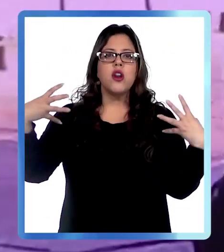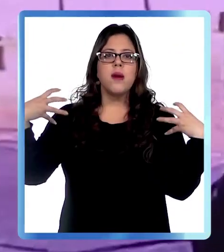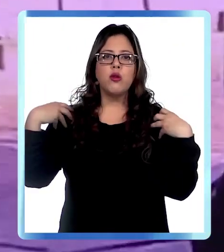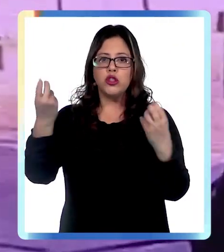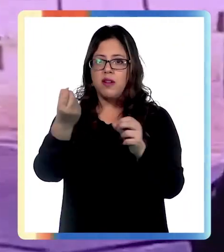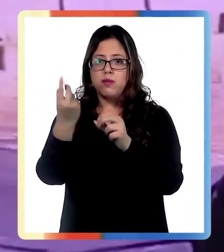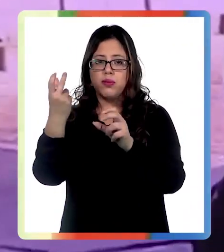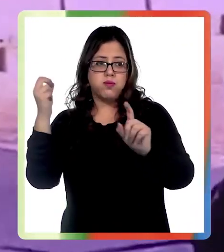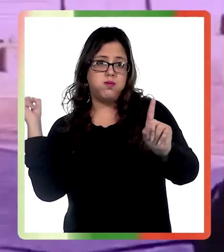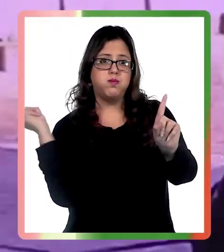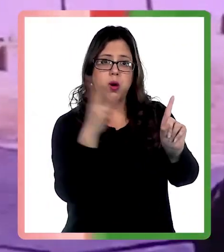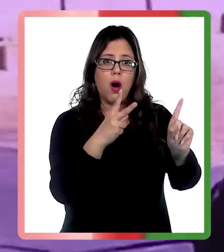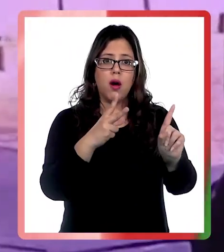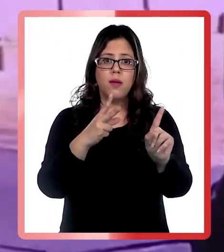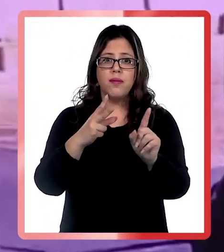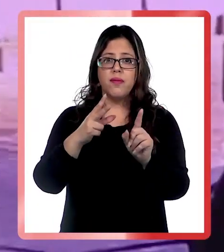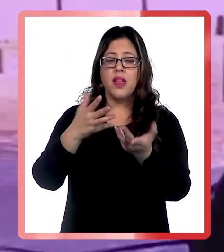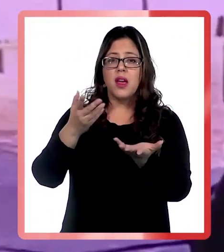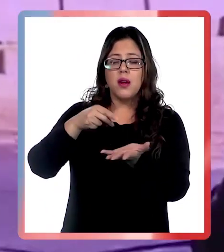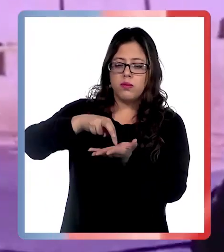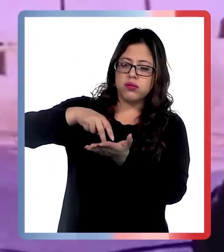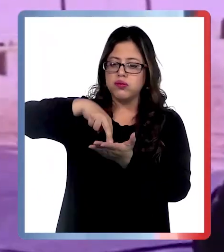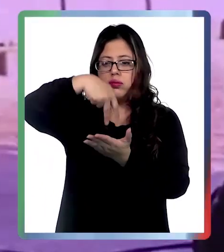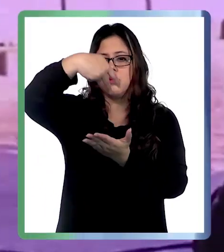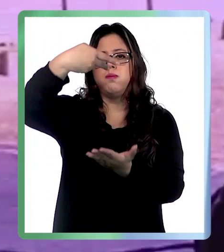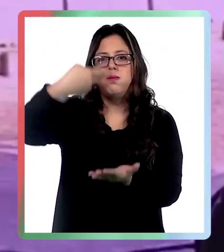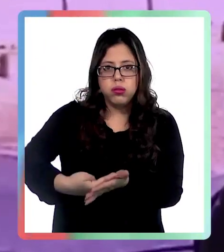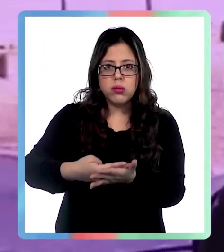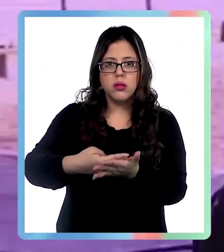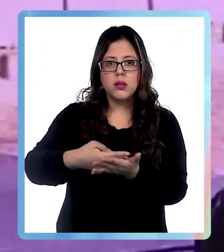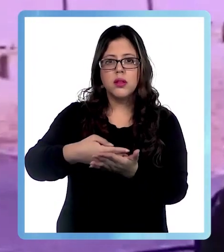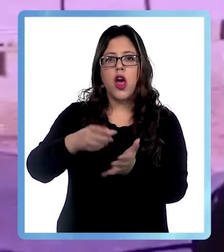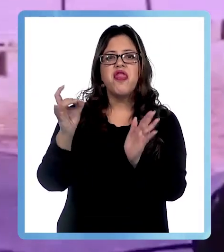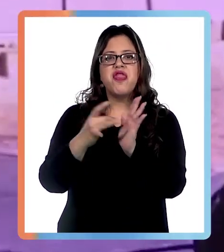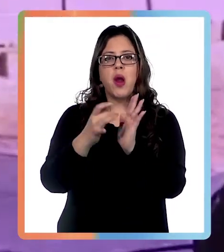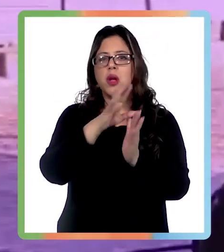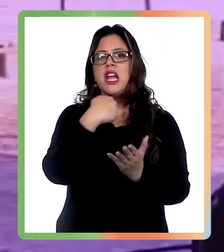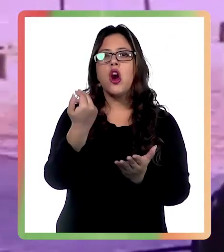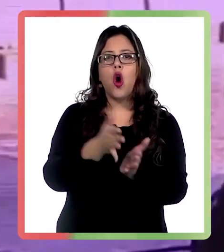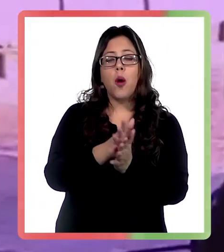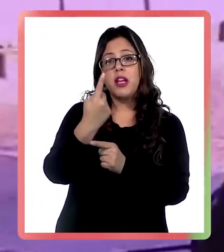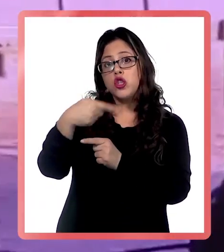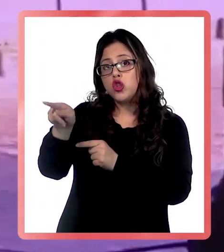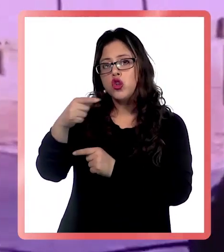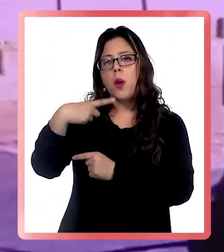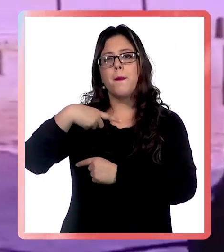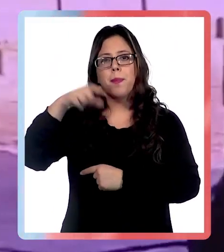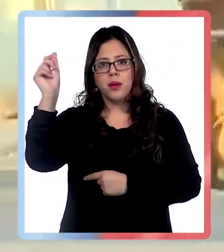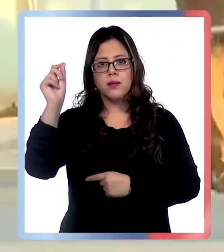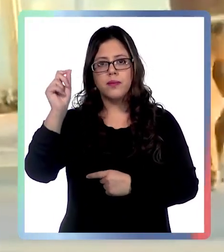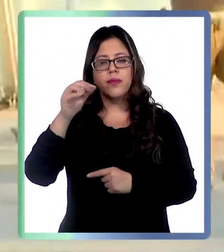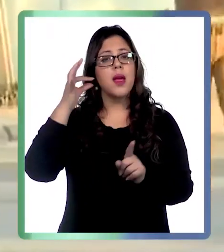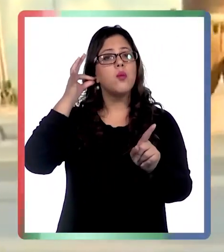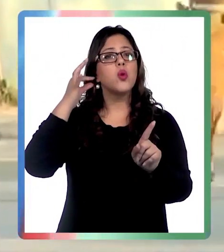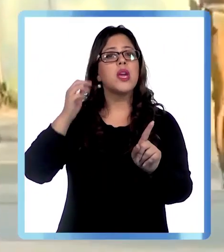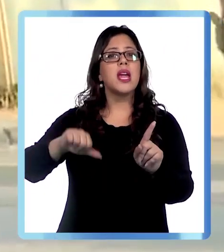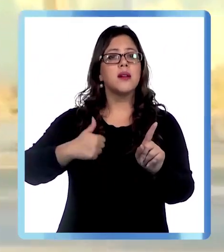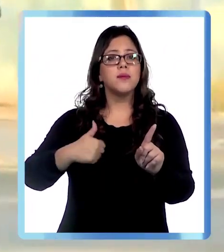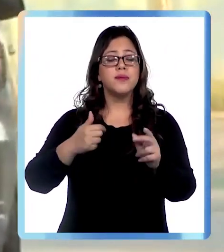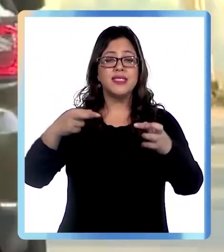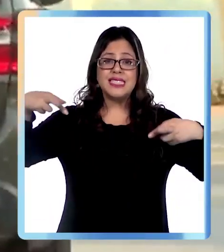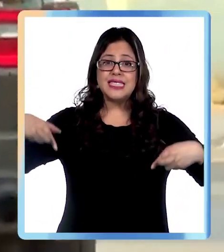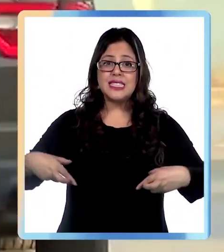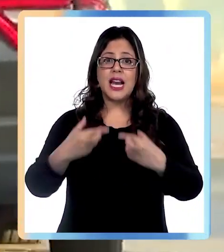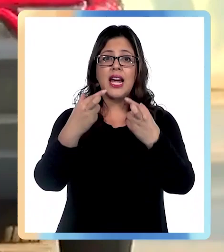a quien lanzó el explosivo unos metros más allá el delincuente cayó abatido y el otro hombre escapó la joven carabinera